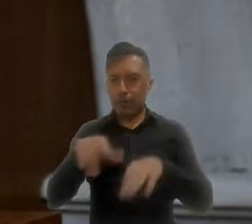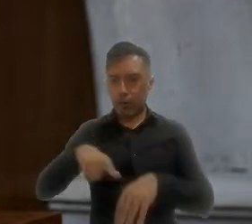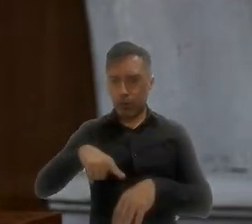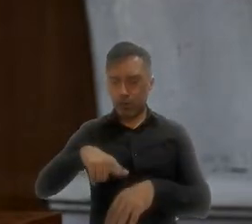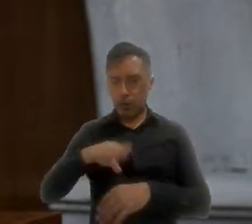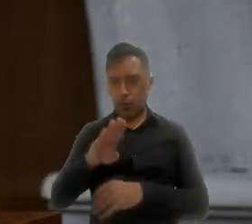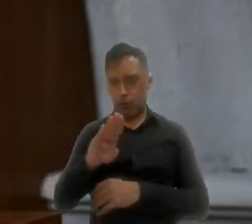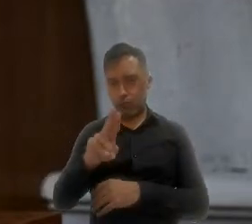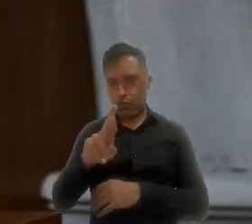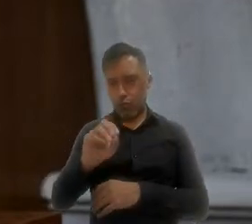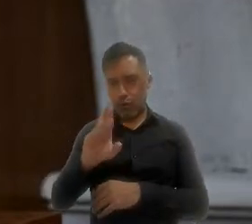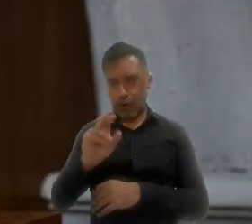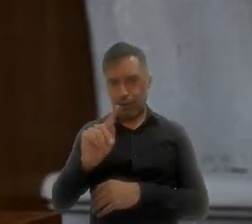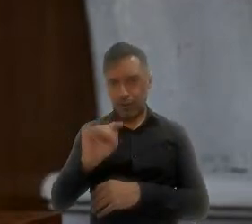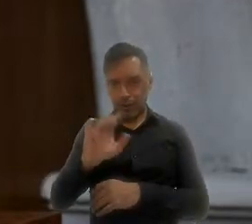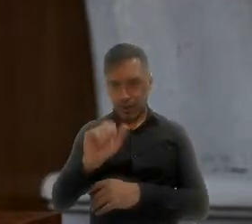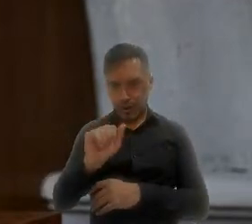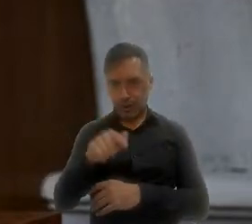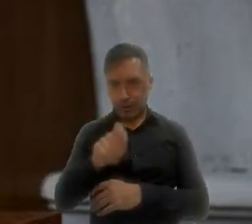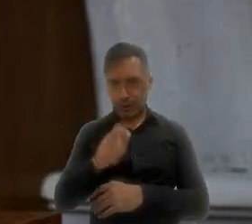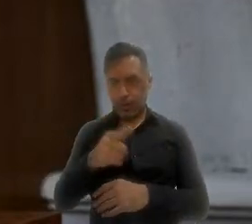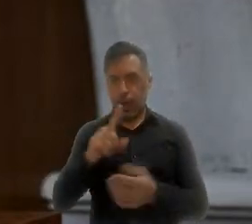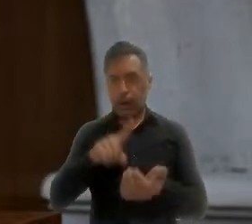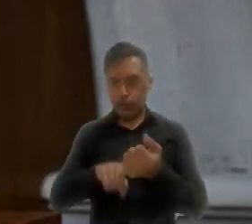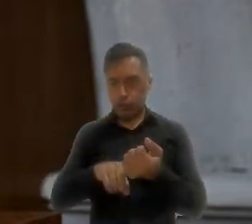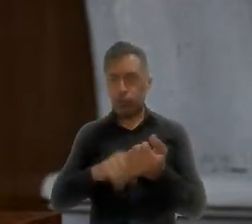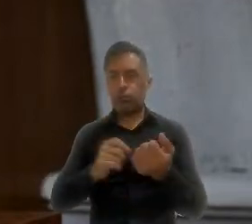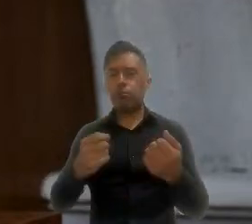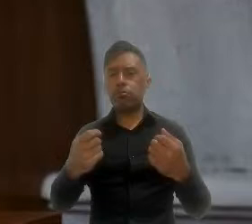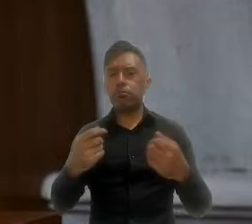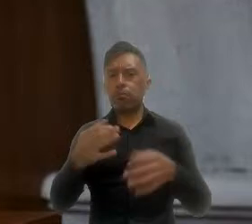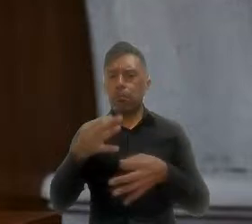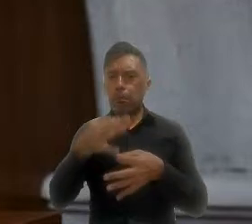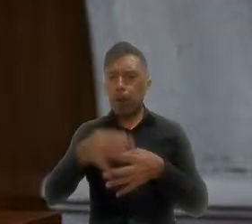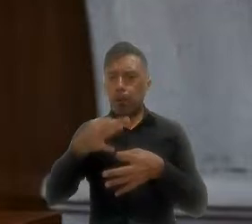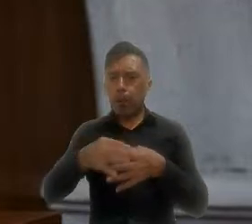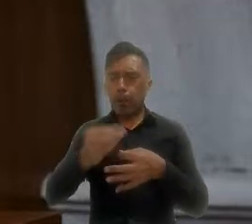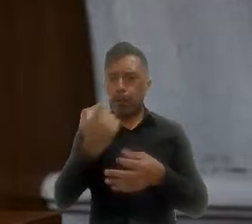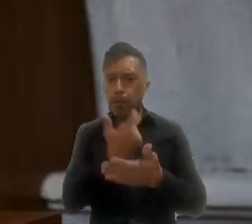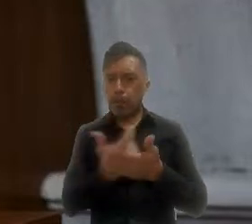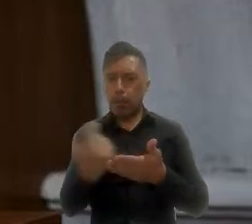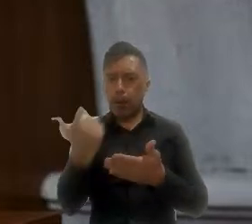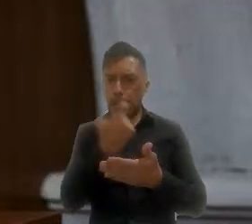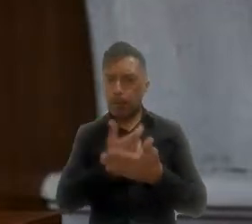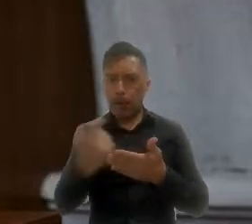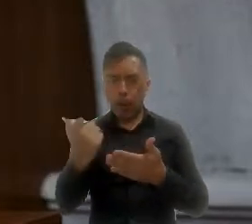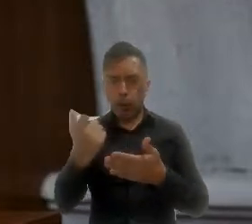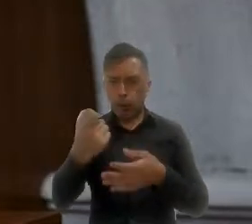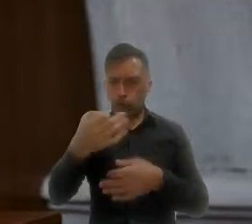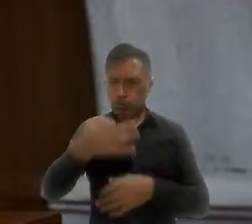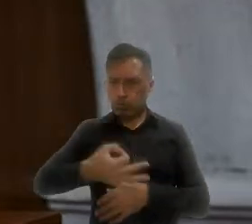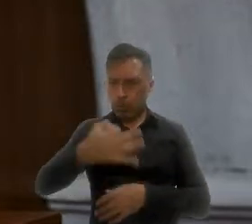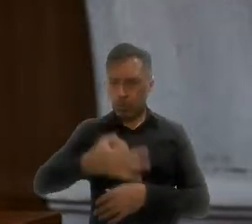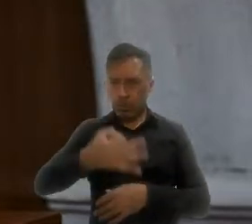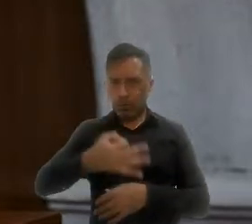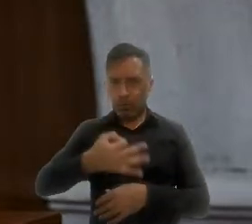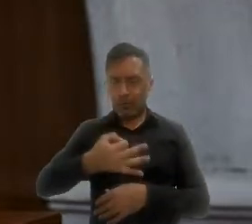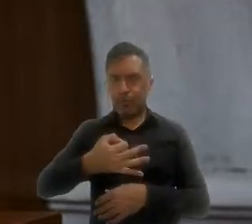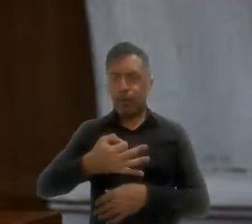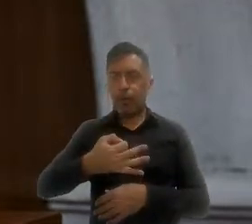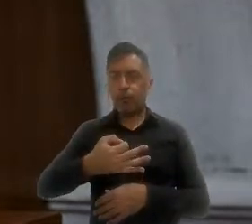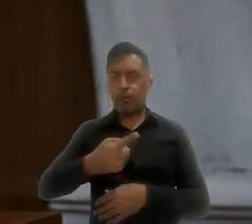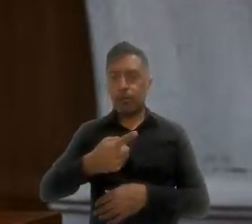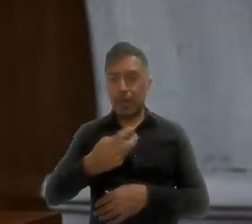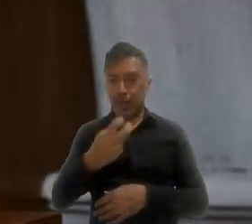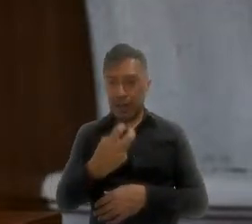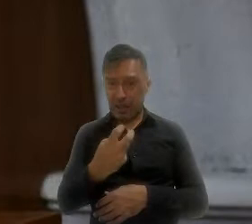que norman situaciones colindantes al pago regular y oportuno, aunque sin regular expresamente sobre ese